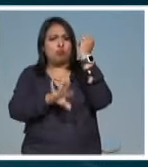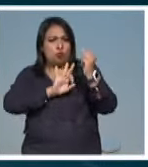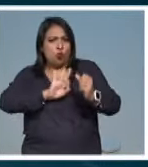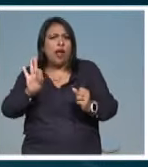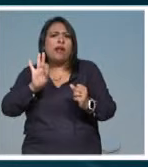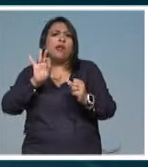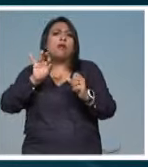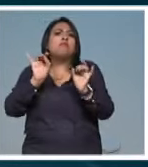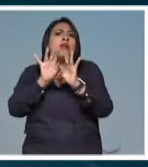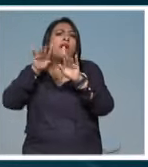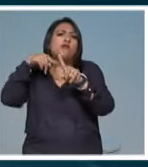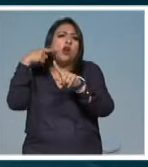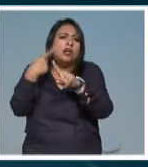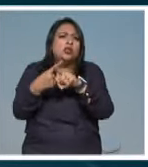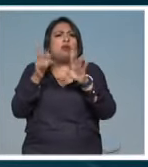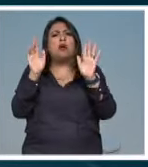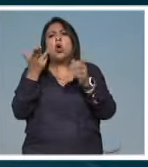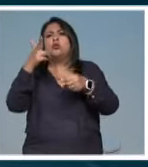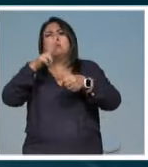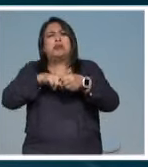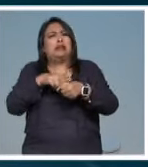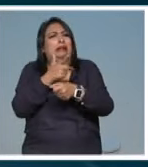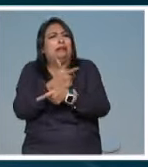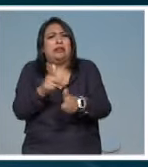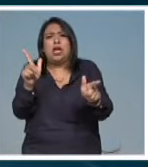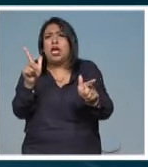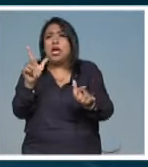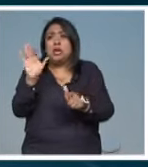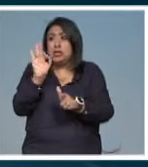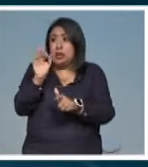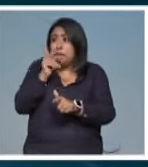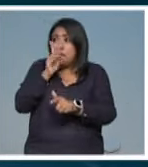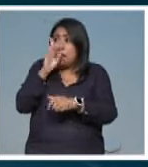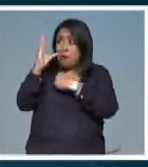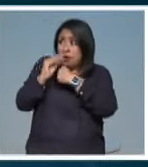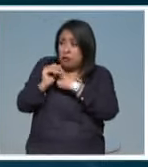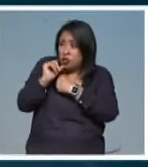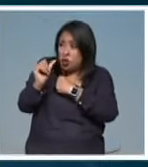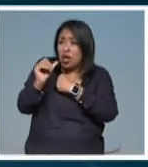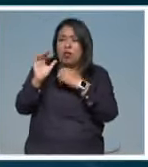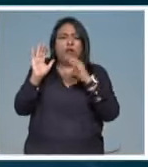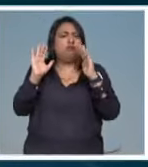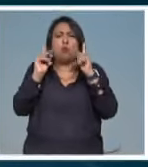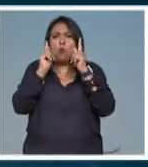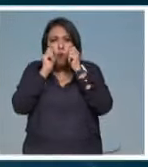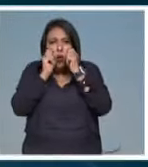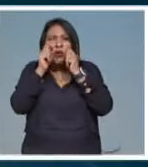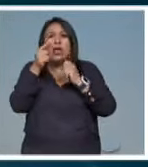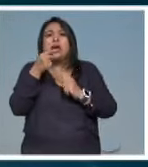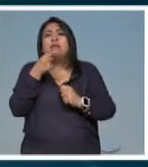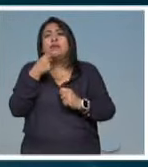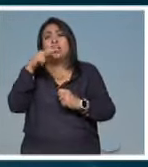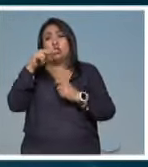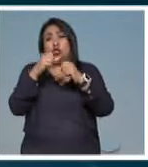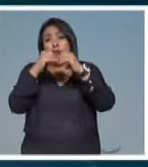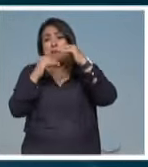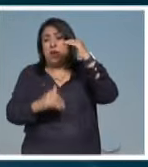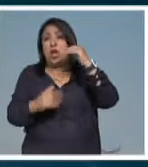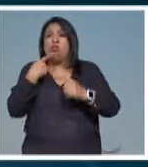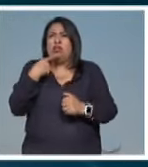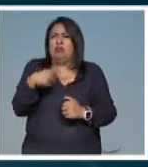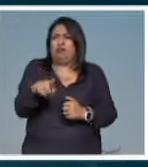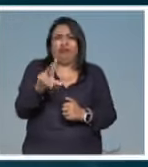violación, pueden hacerlo en cualquier hospital sin la autorización de sus padres o sus tutores. Las menores no requieren una